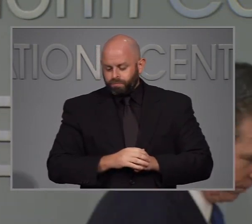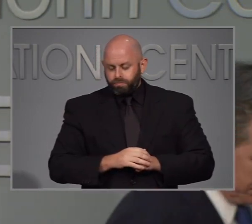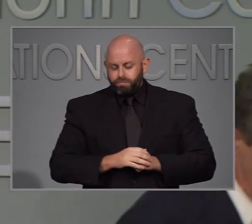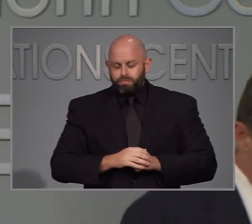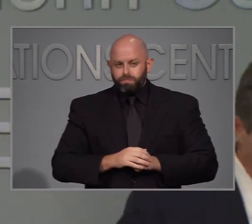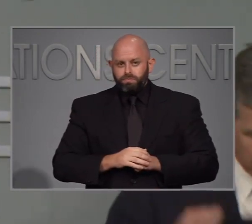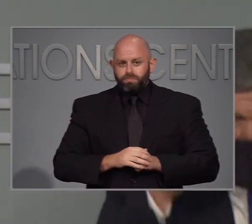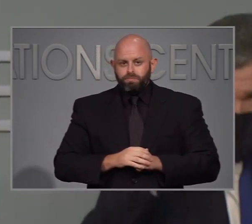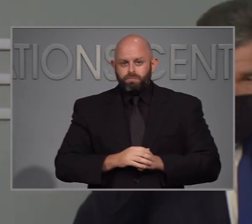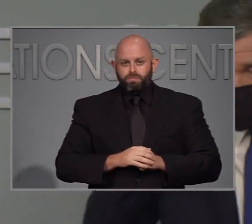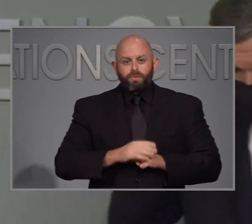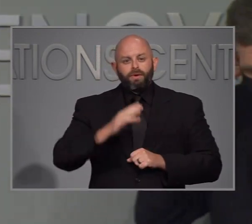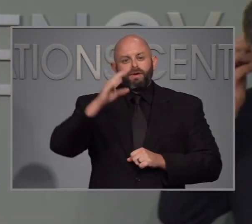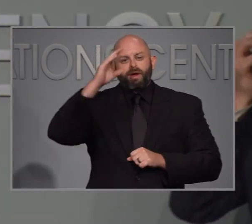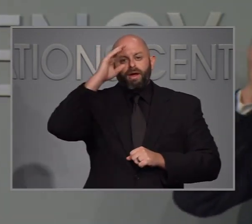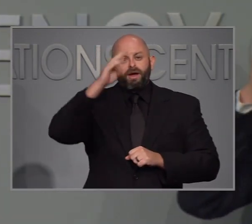Medicaid.